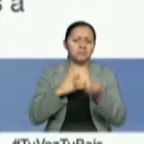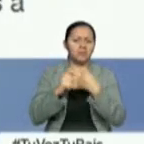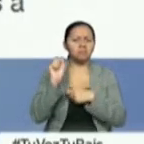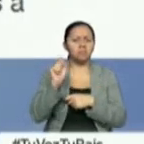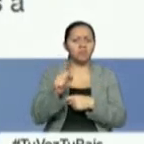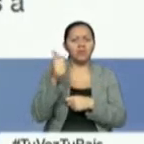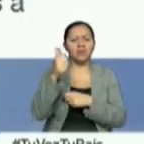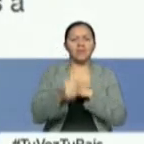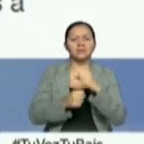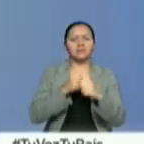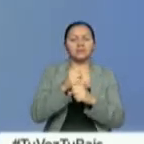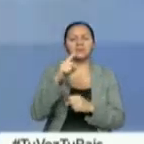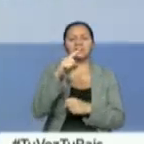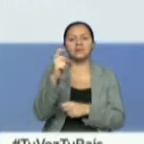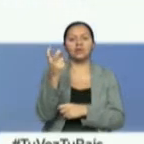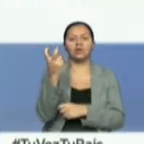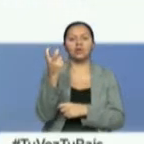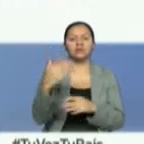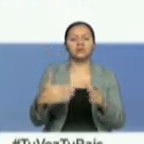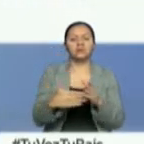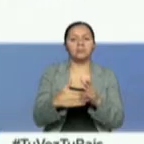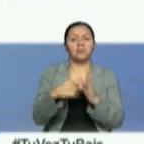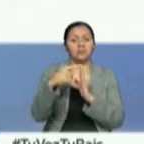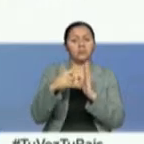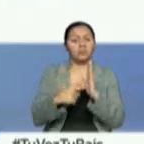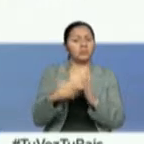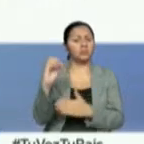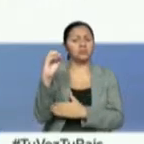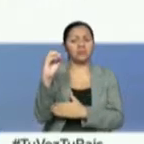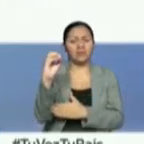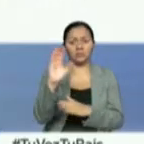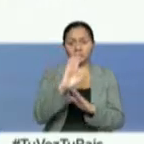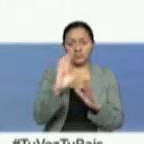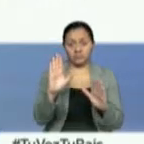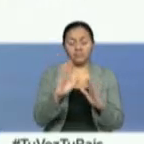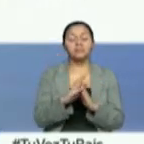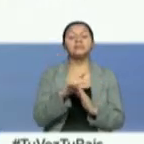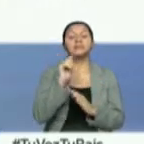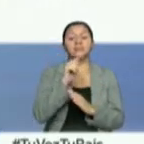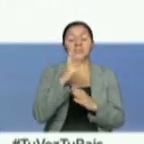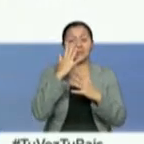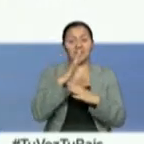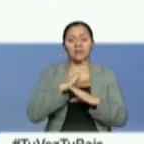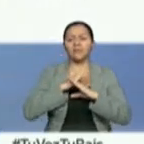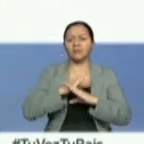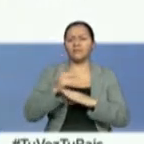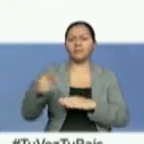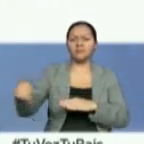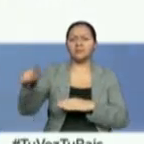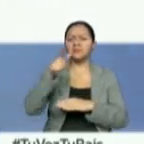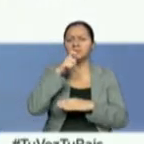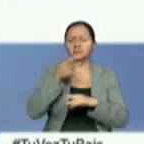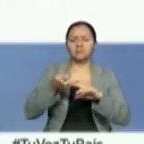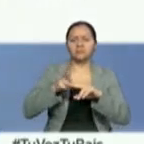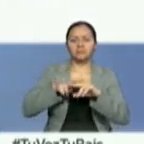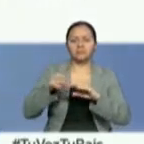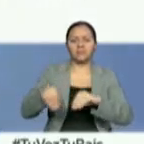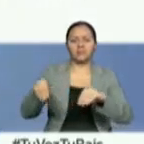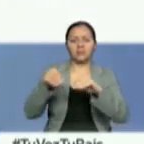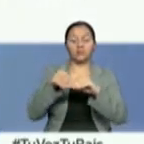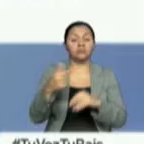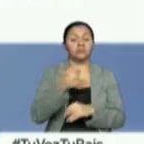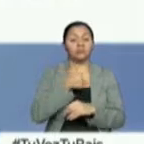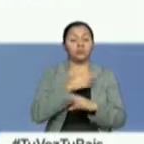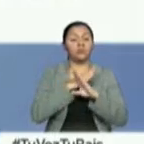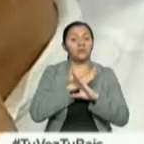a 112 mil pagando cero impuestos con la nueva ley ellos están defendiendo a los especuladores nosotros los